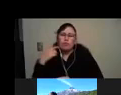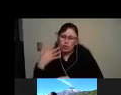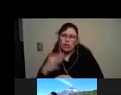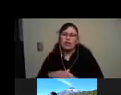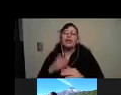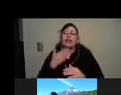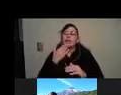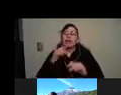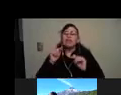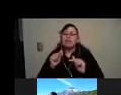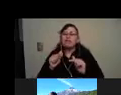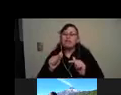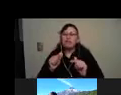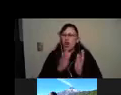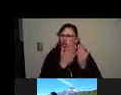de